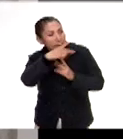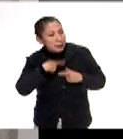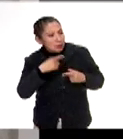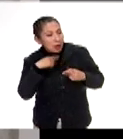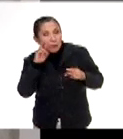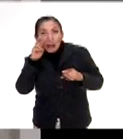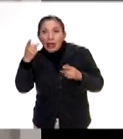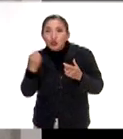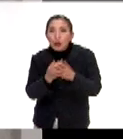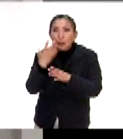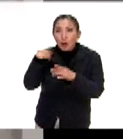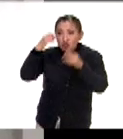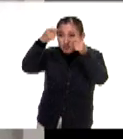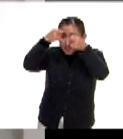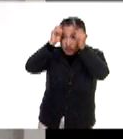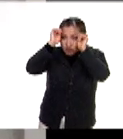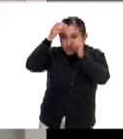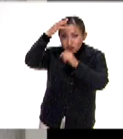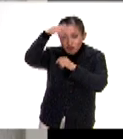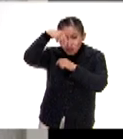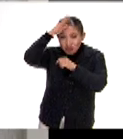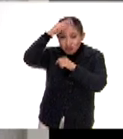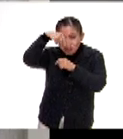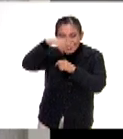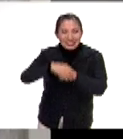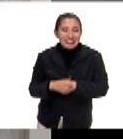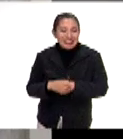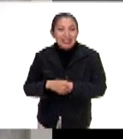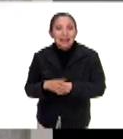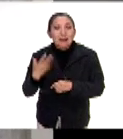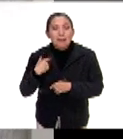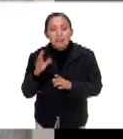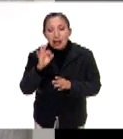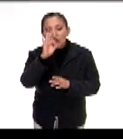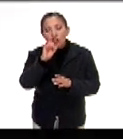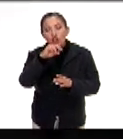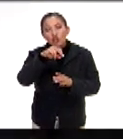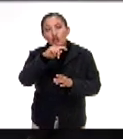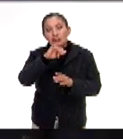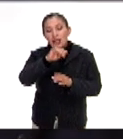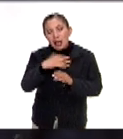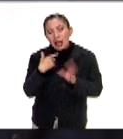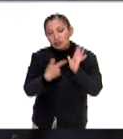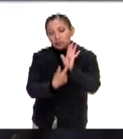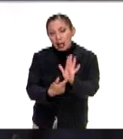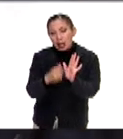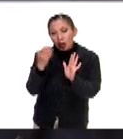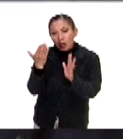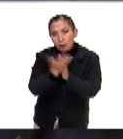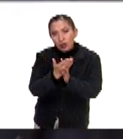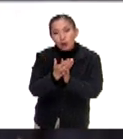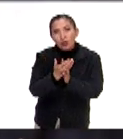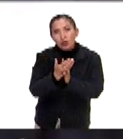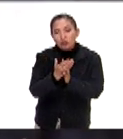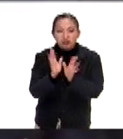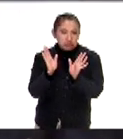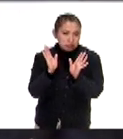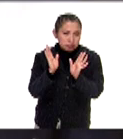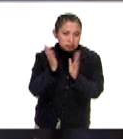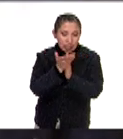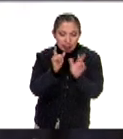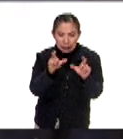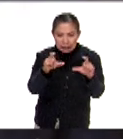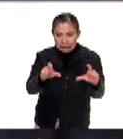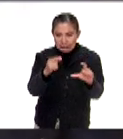gente frente a su nuevo peluquín. Exactamente. Pues sí, en la fonoteca se exhibió la parte, obviamente lo